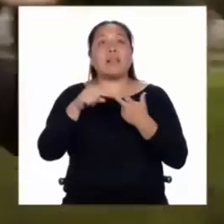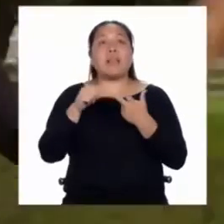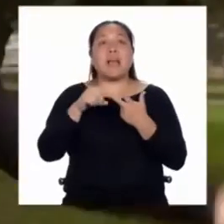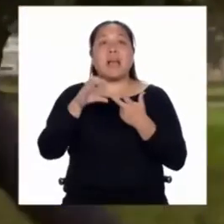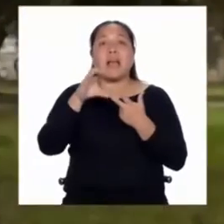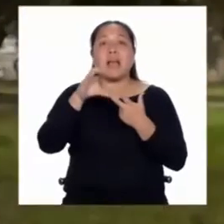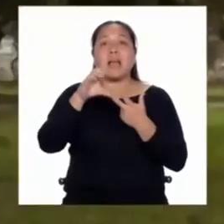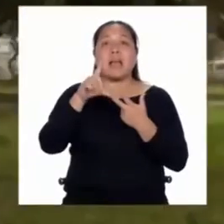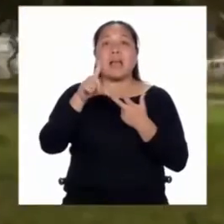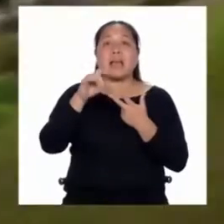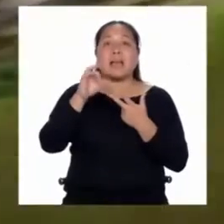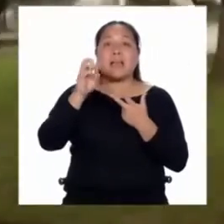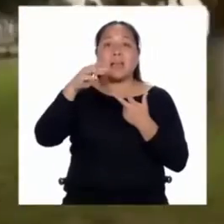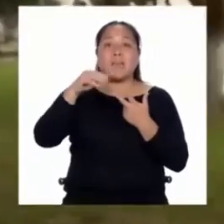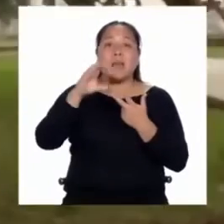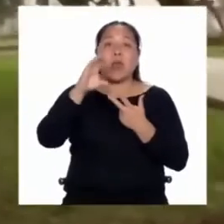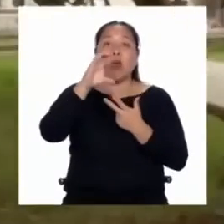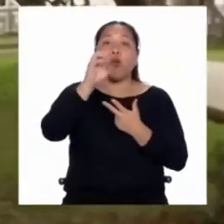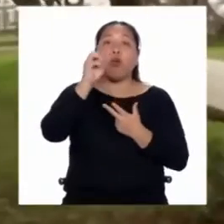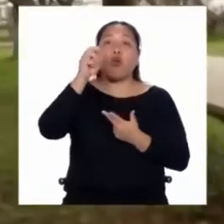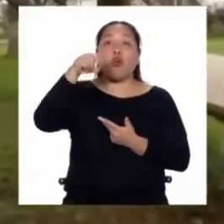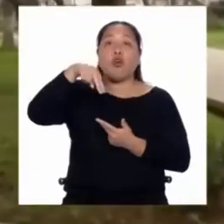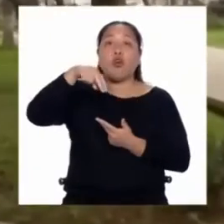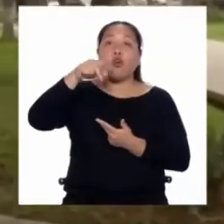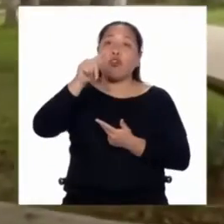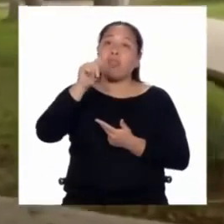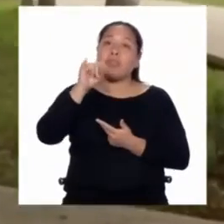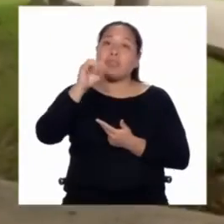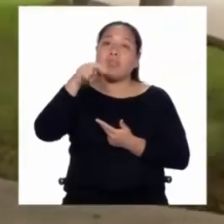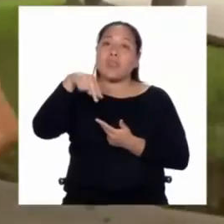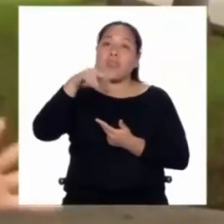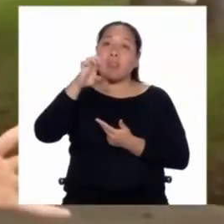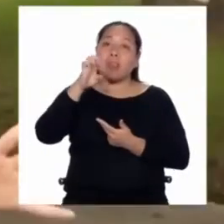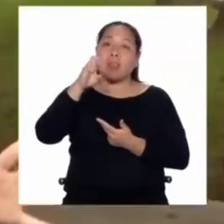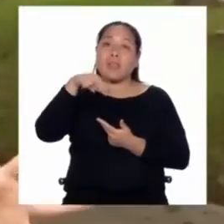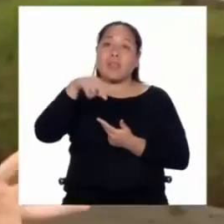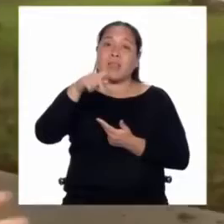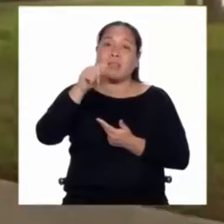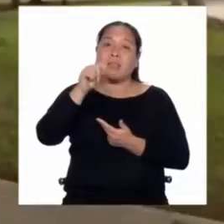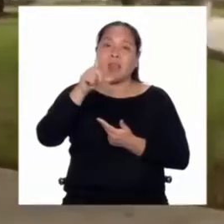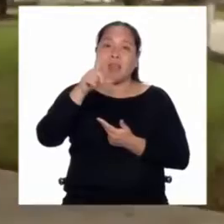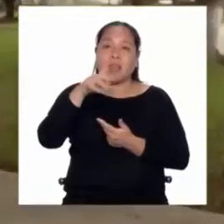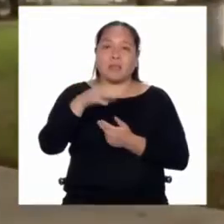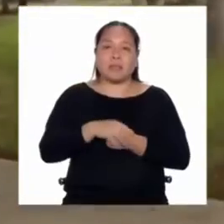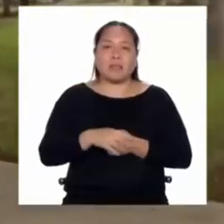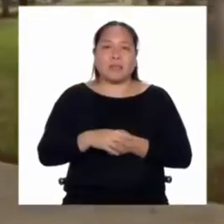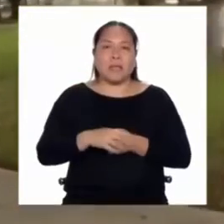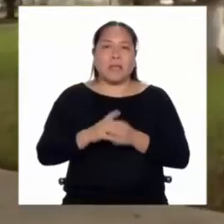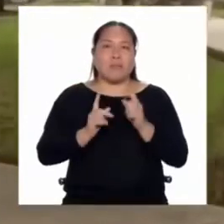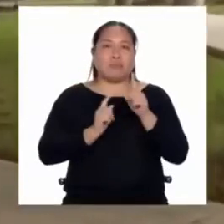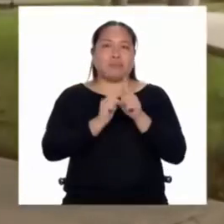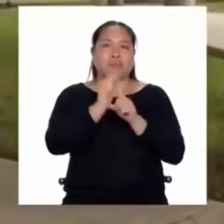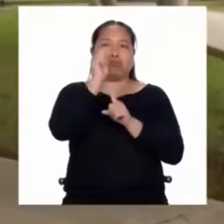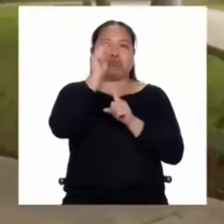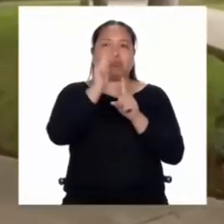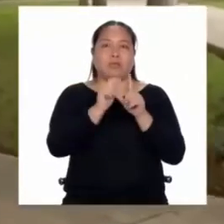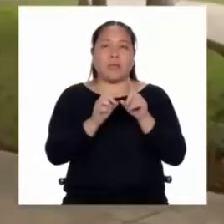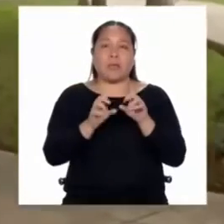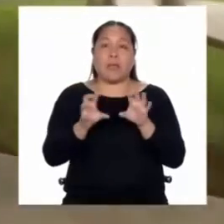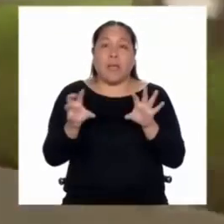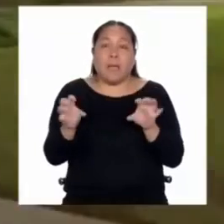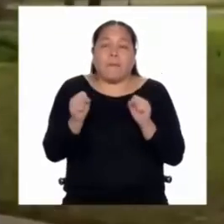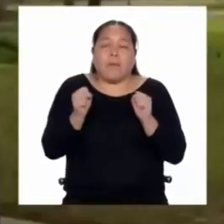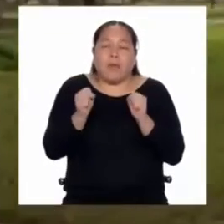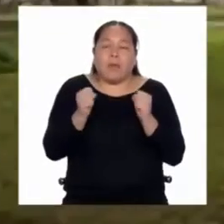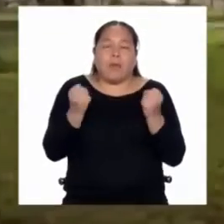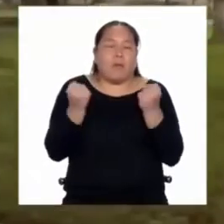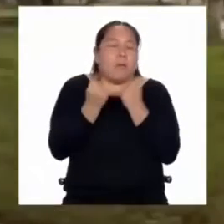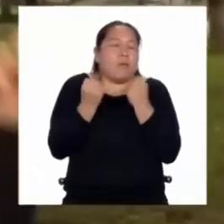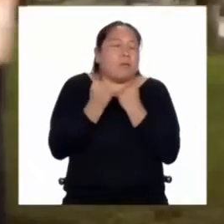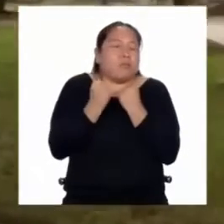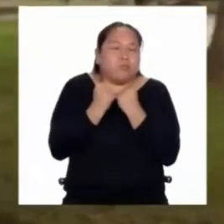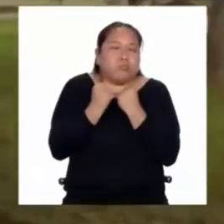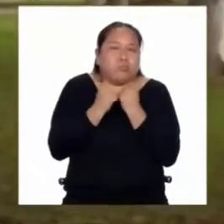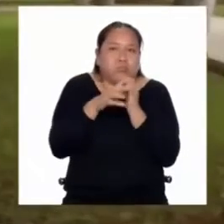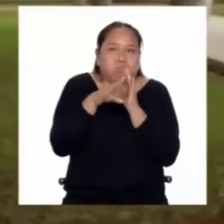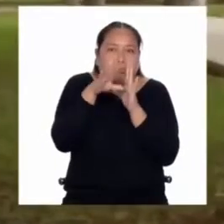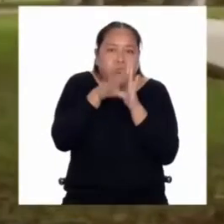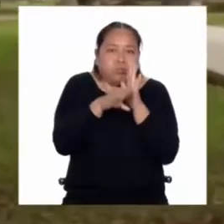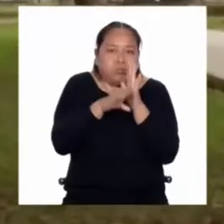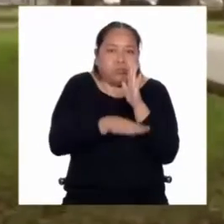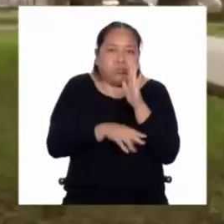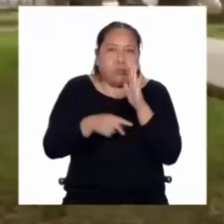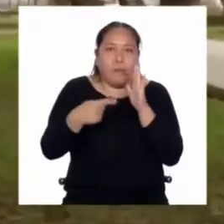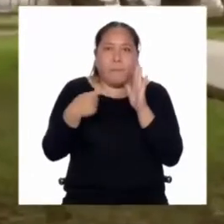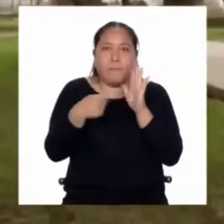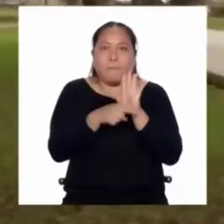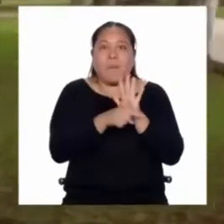clima continental. Este clima posee temperaturas contrastadas. En invierno hace mucho frío y puede llegar hasta los